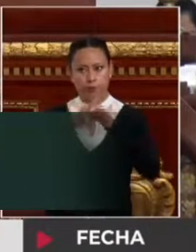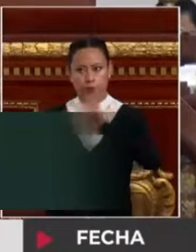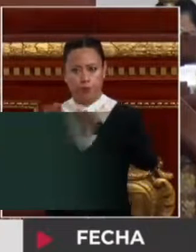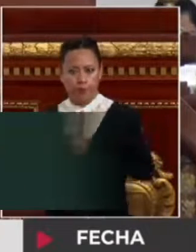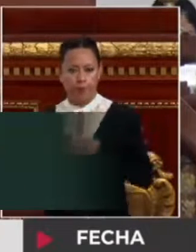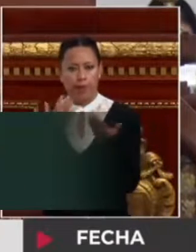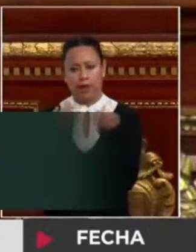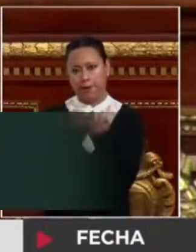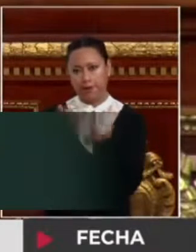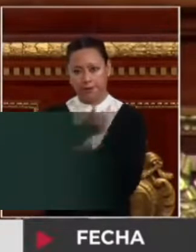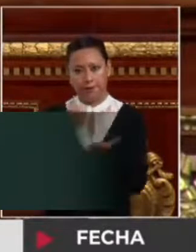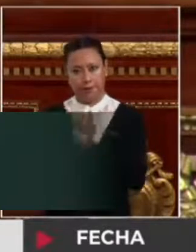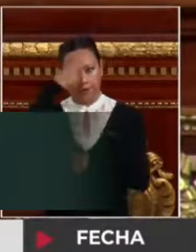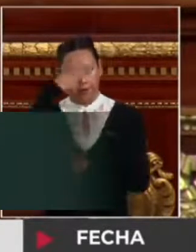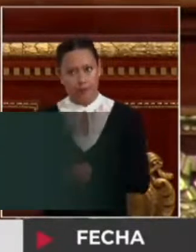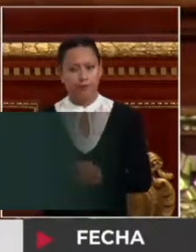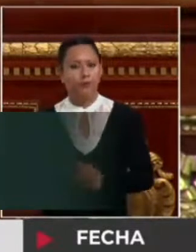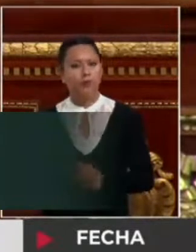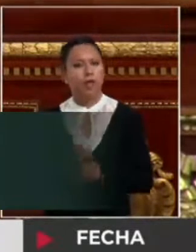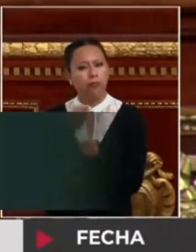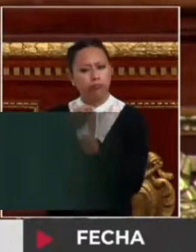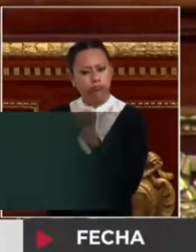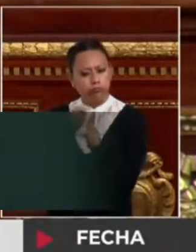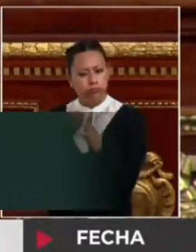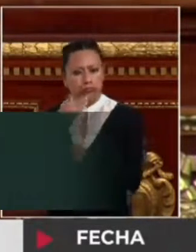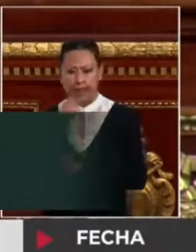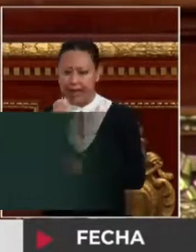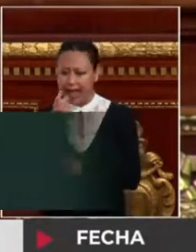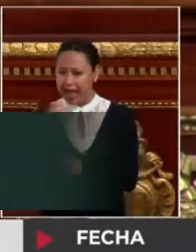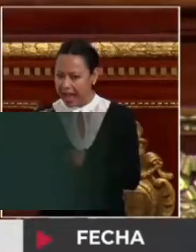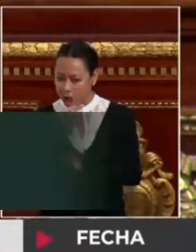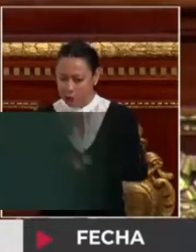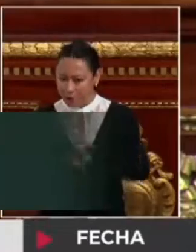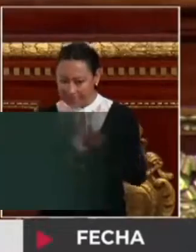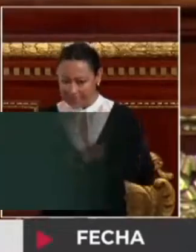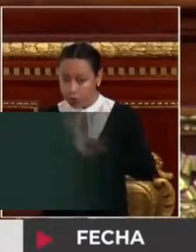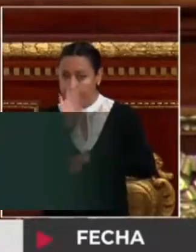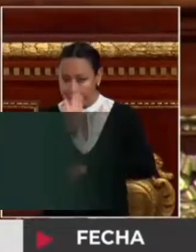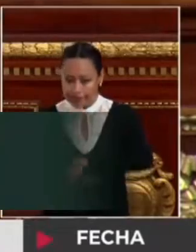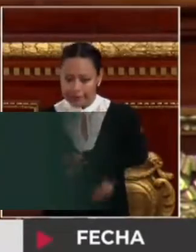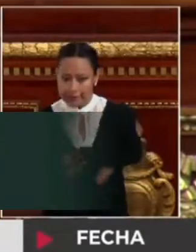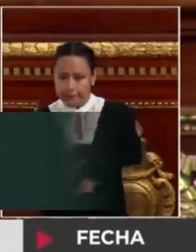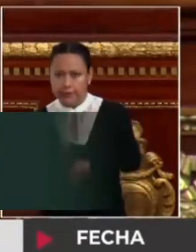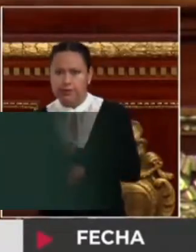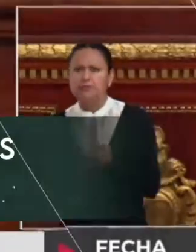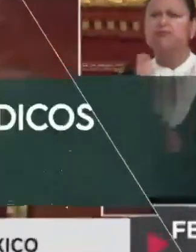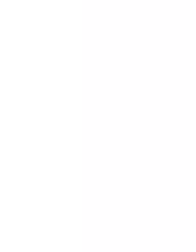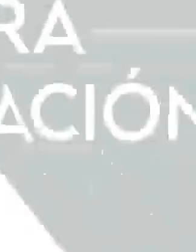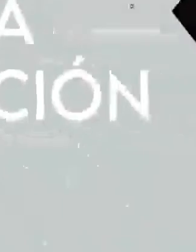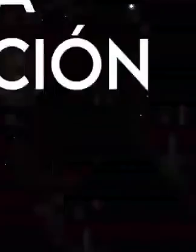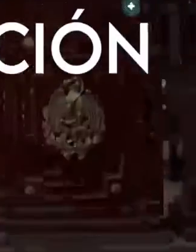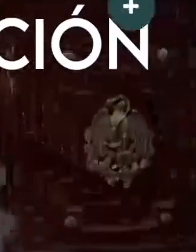medicinas esenciales y gratuitas a los locatarios, dependientes y usuarios en general de los mercados en la capital.